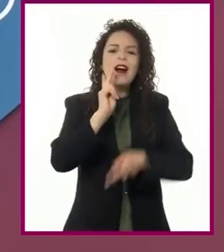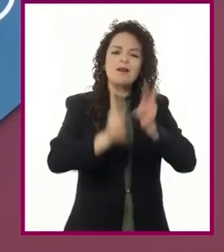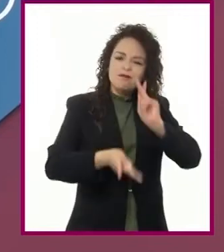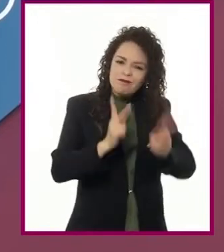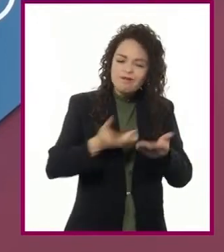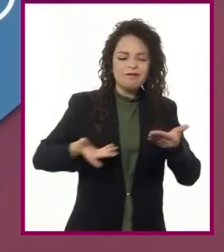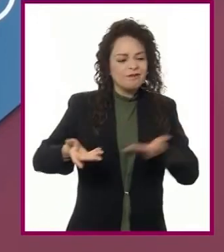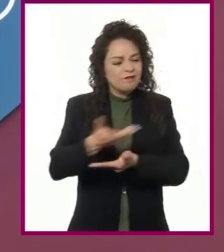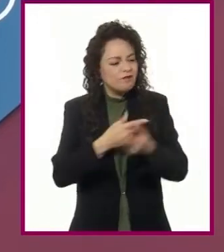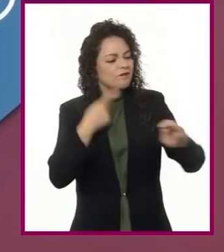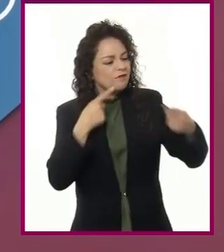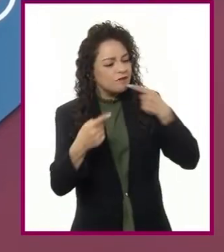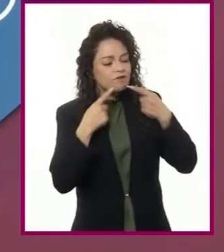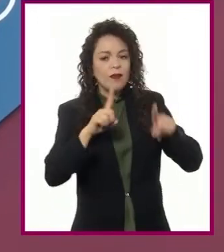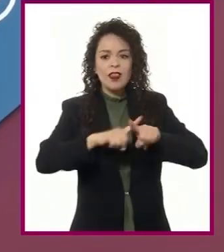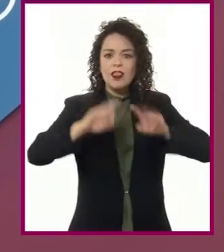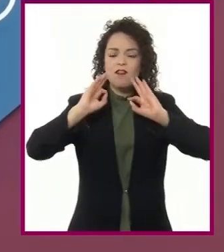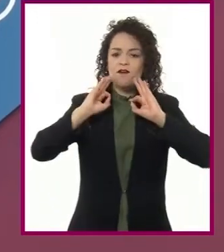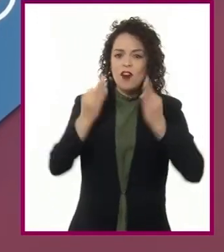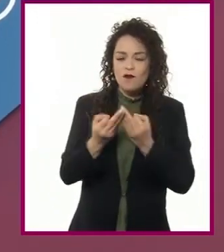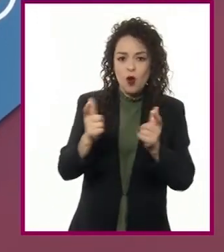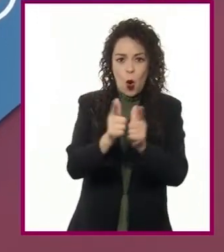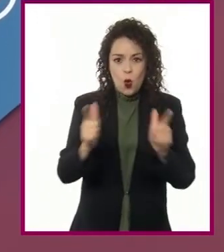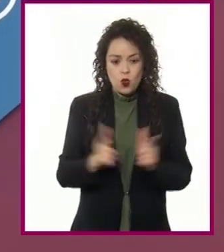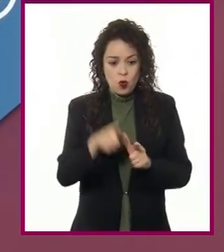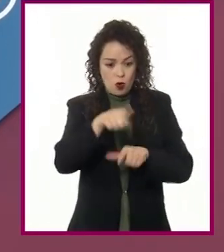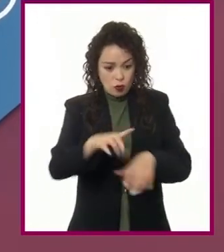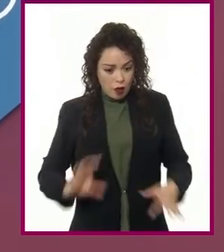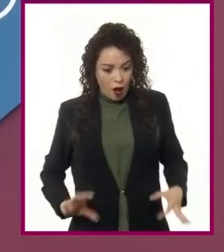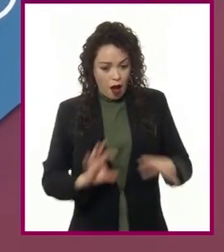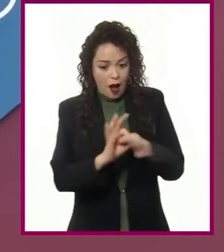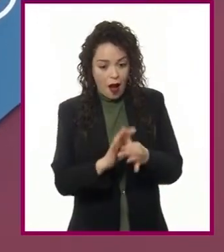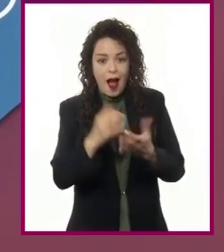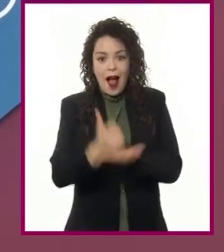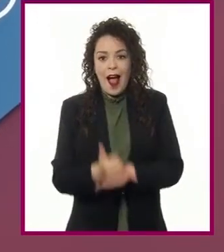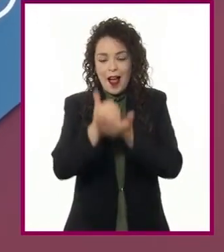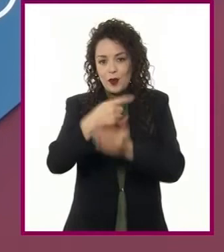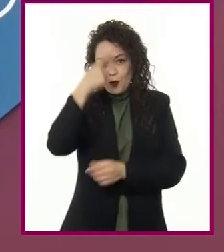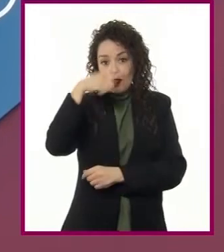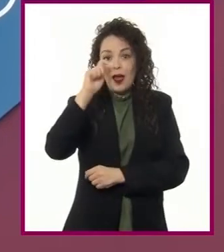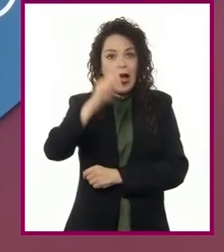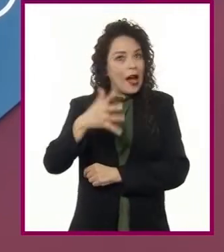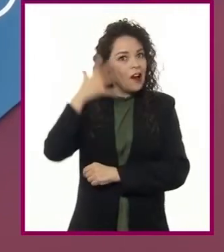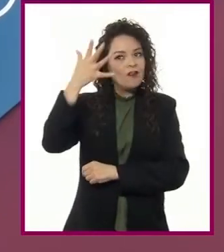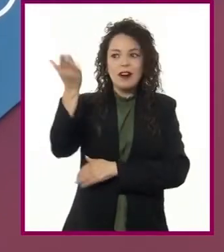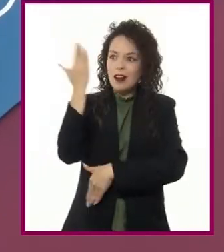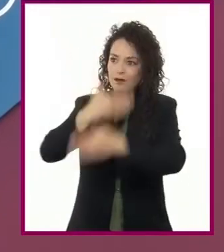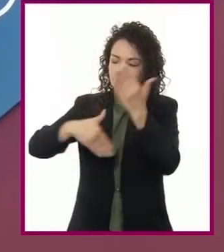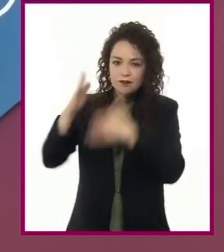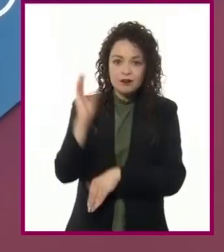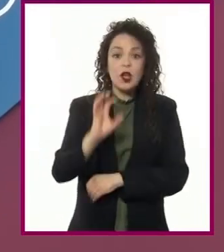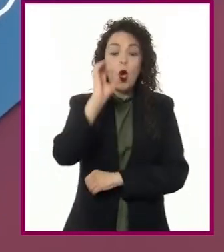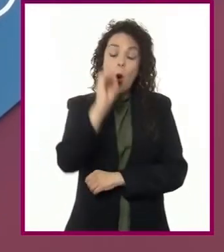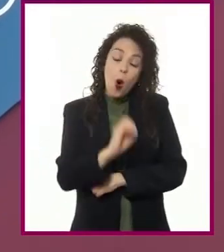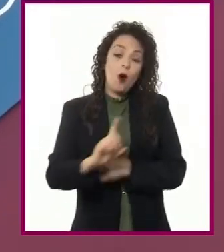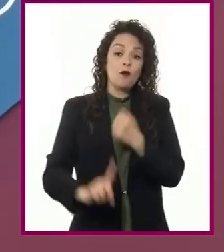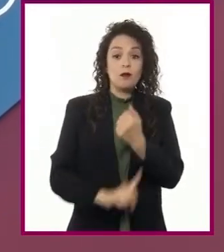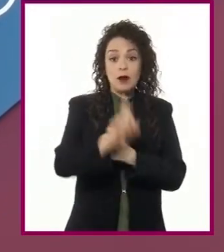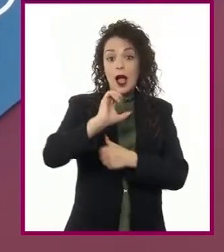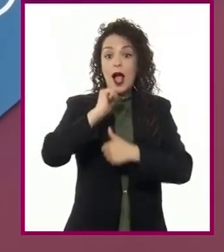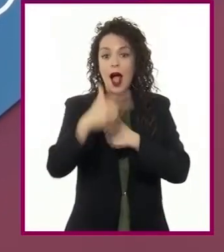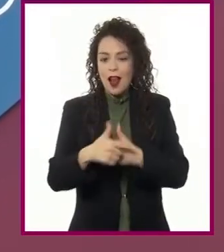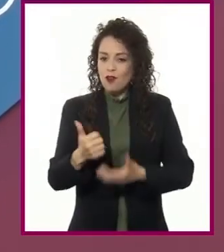formas en las que los grupos a los que pertenecen les ayudan a salir adelante en momentos difíciles y les brindan